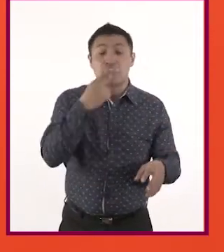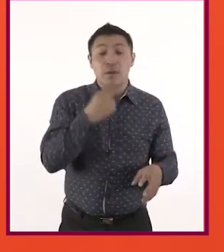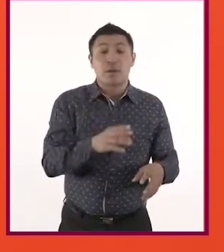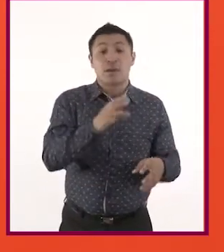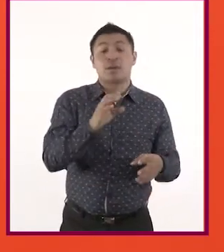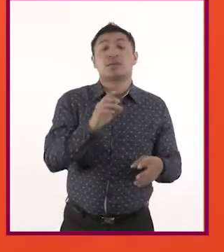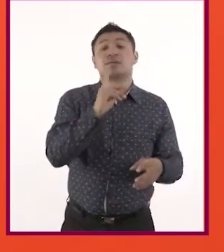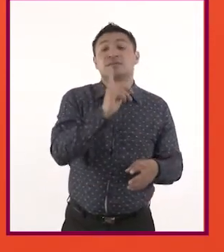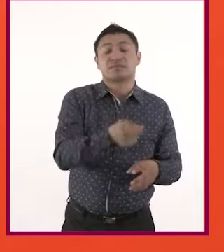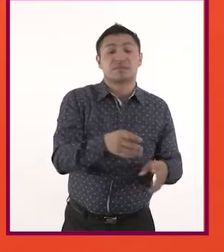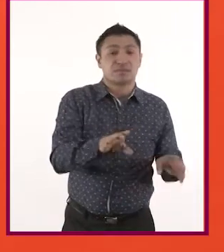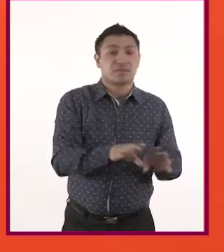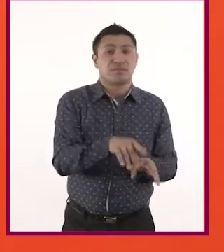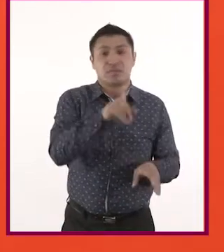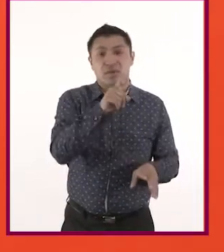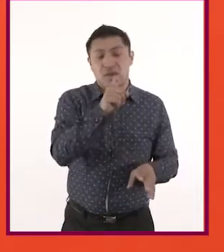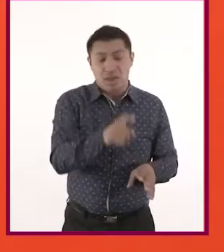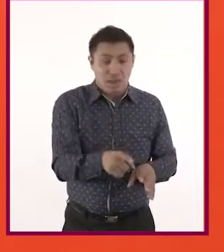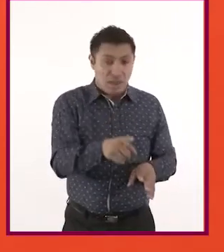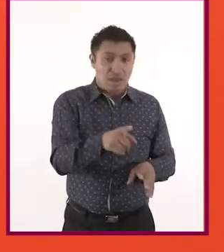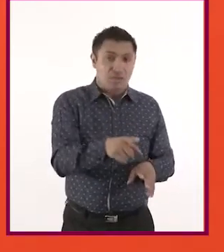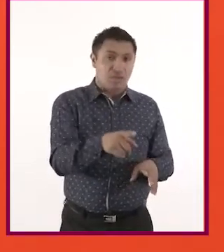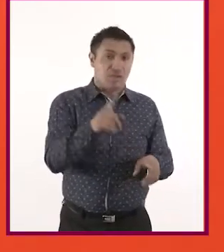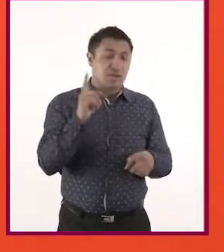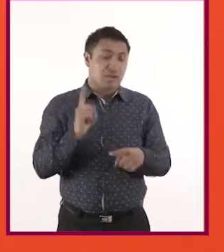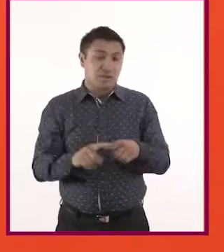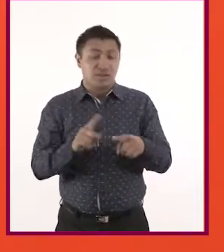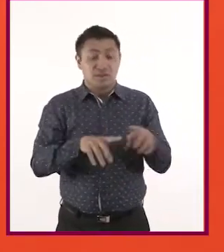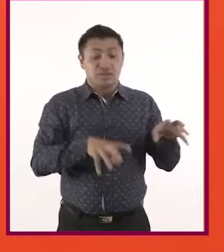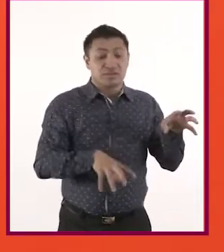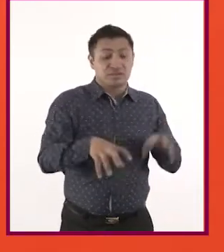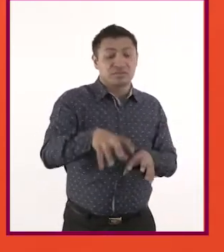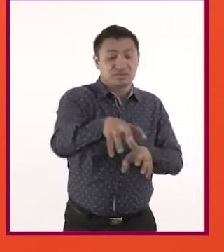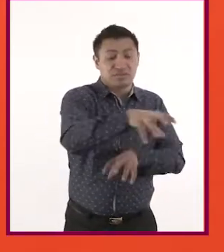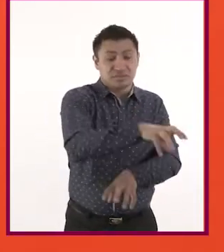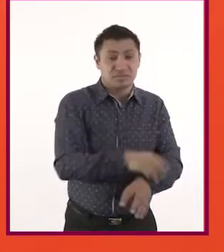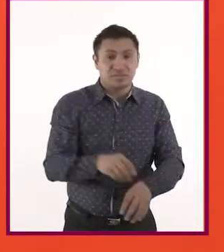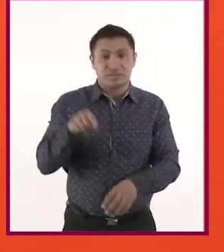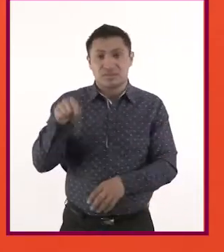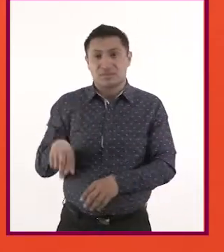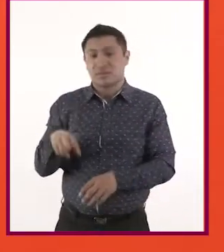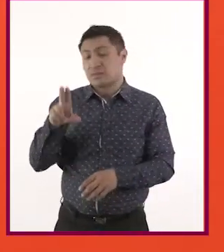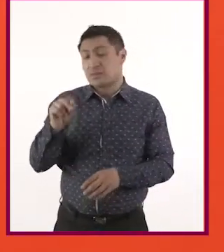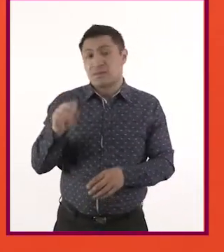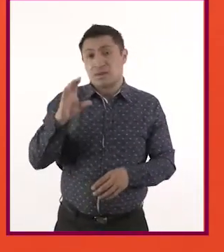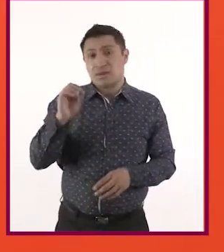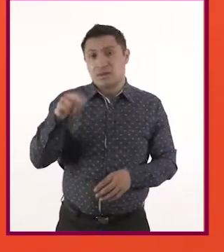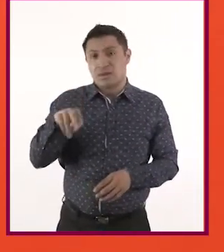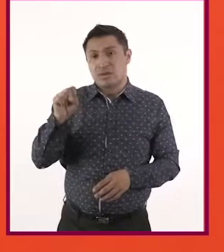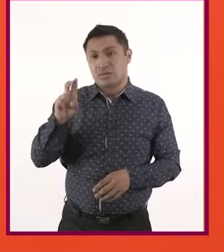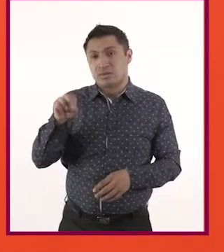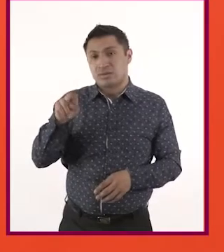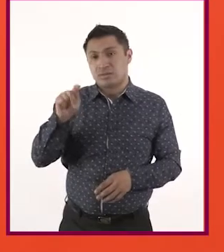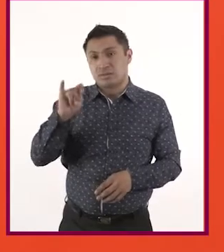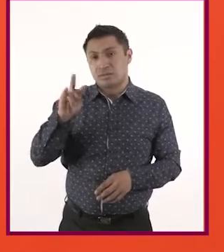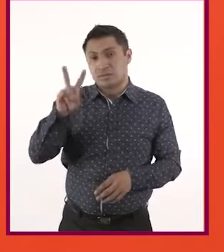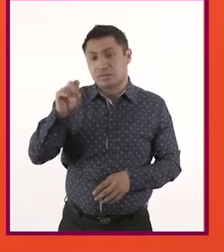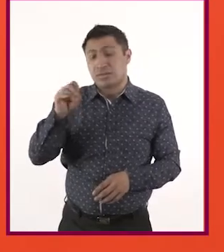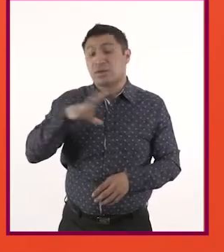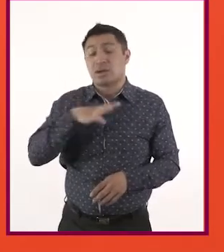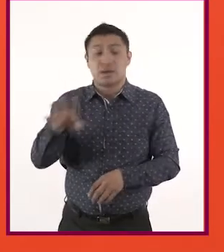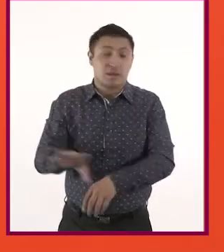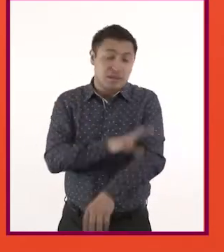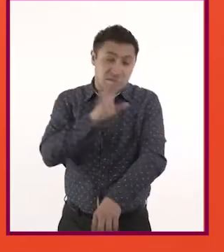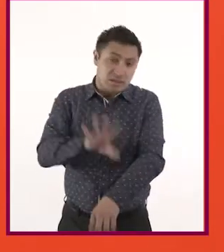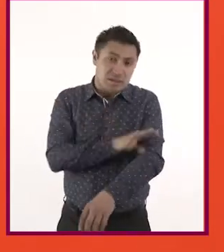que se refiere al consumo de agua por parte de los diferentes sectores, y el uso no consultivo, que involucra el uso de la energía motriz